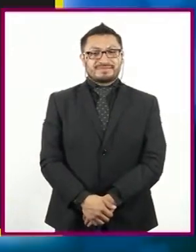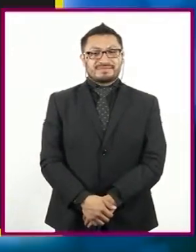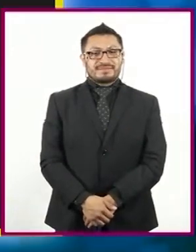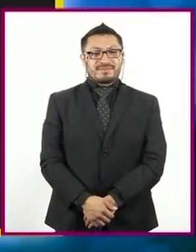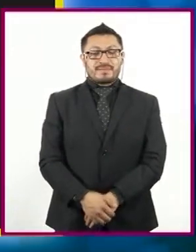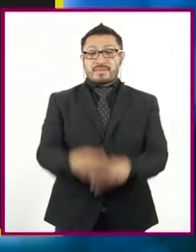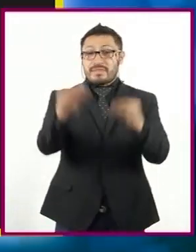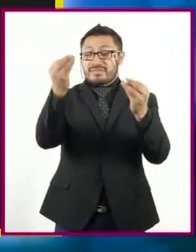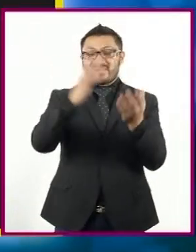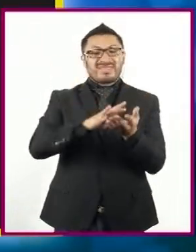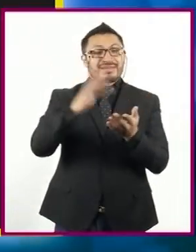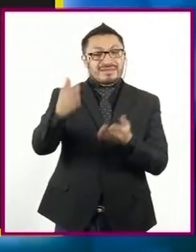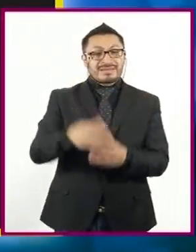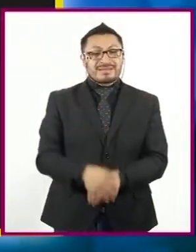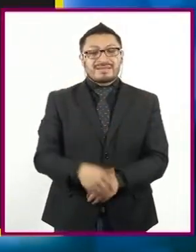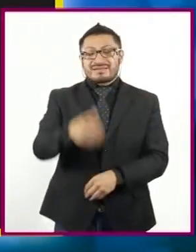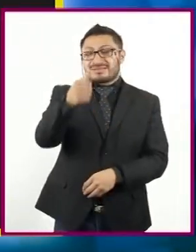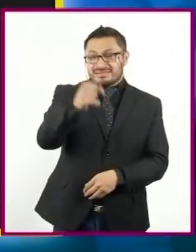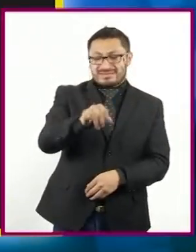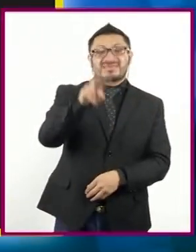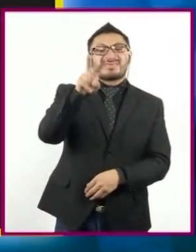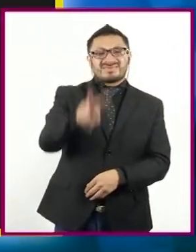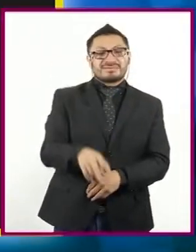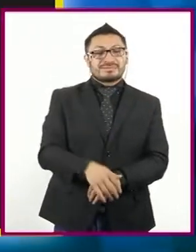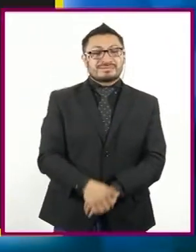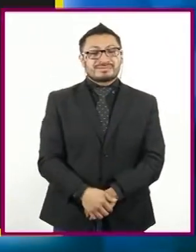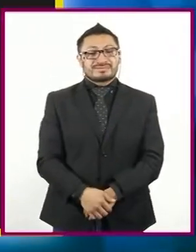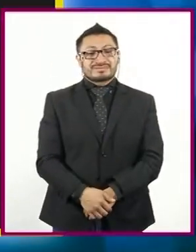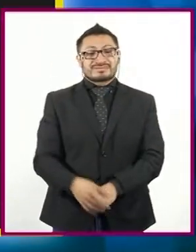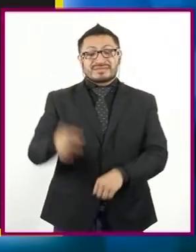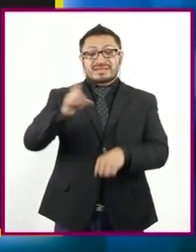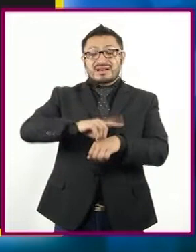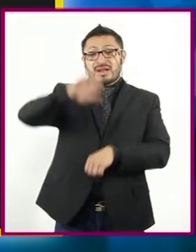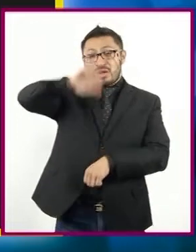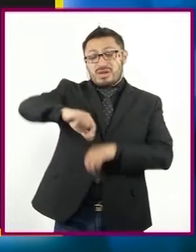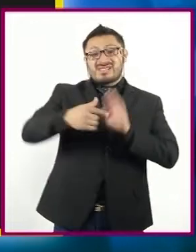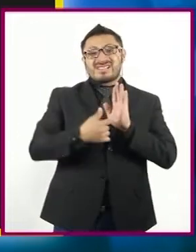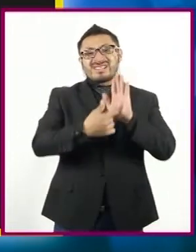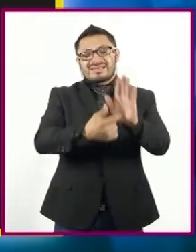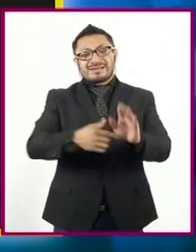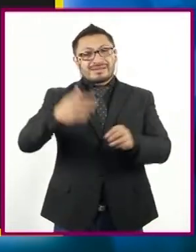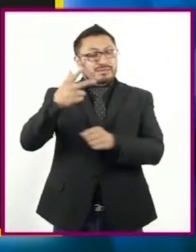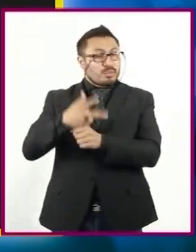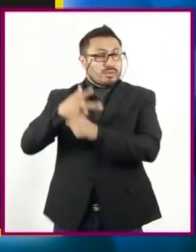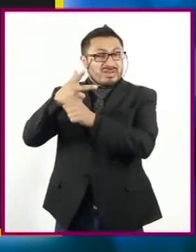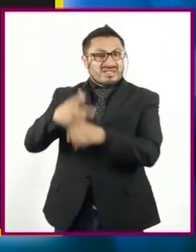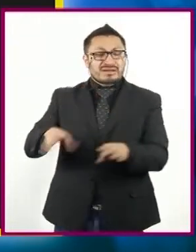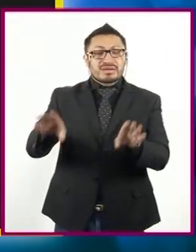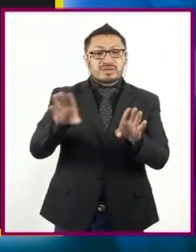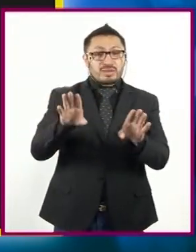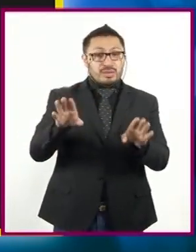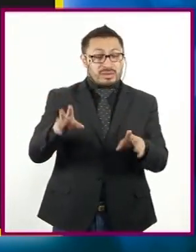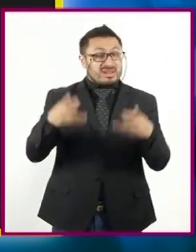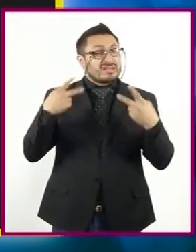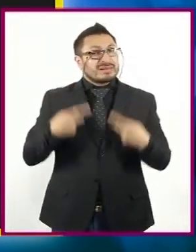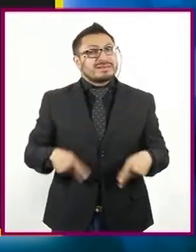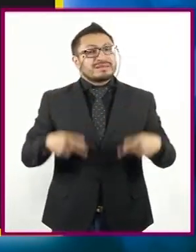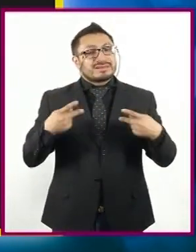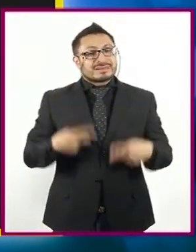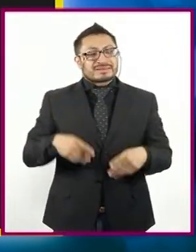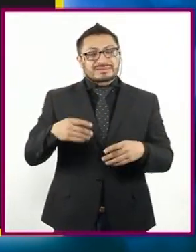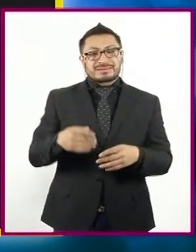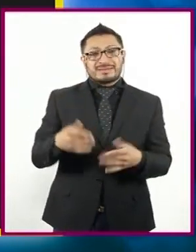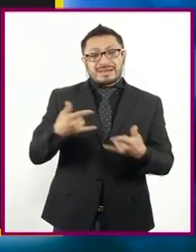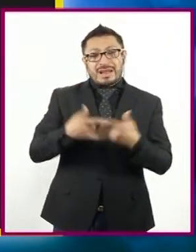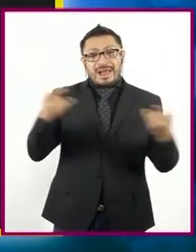Muchas gracias. Así es. El día de hoy les presentaré un reportaje donde el ser humano, a lo largo